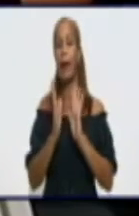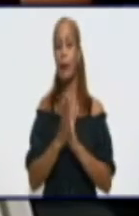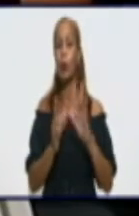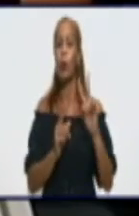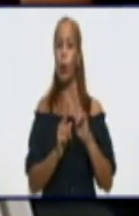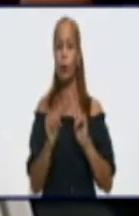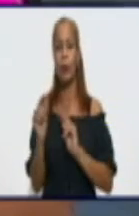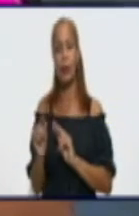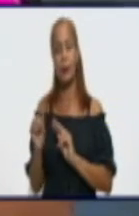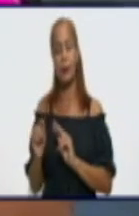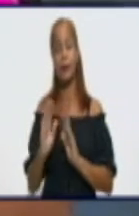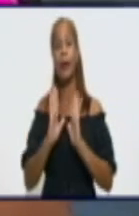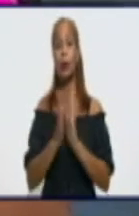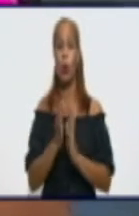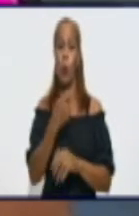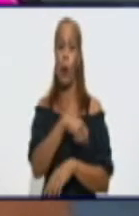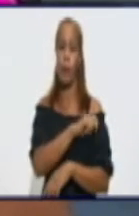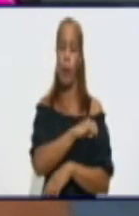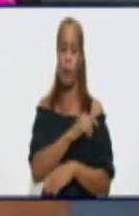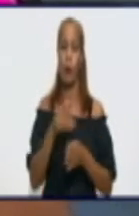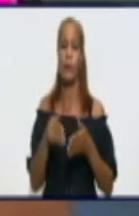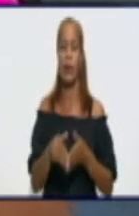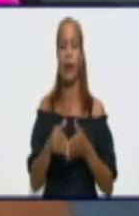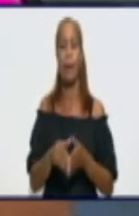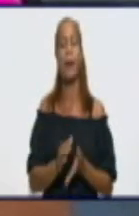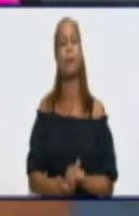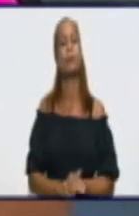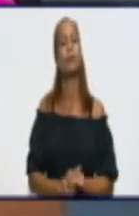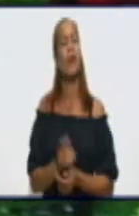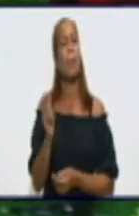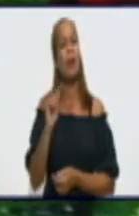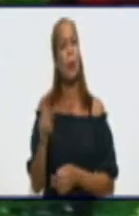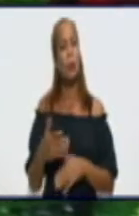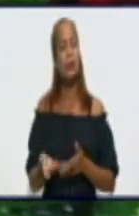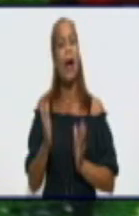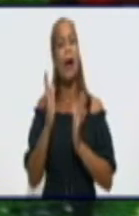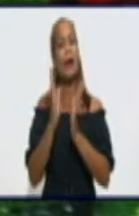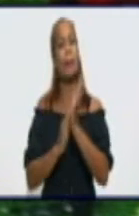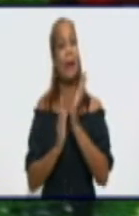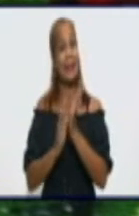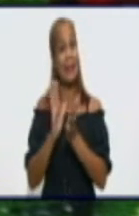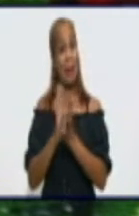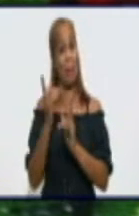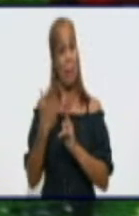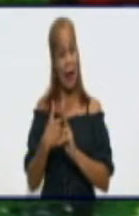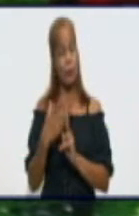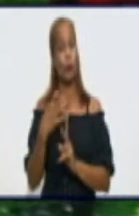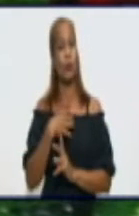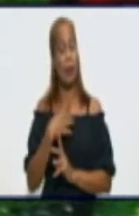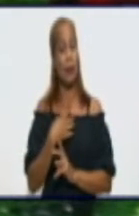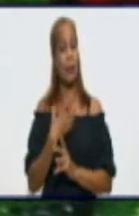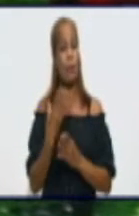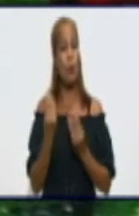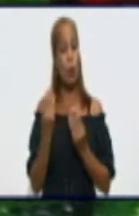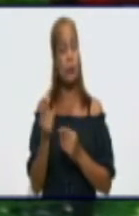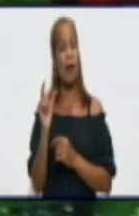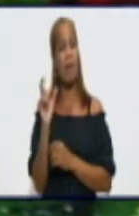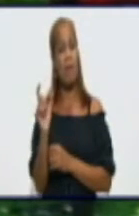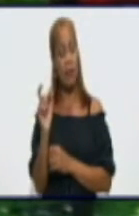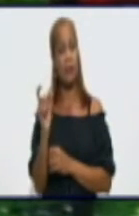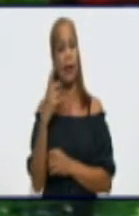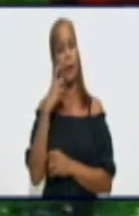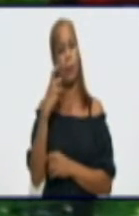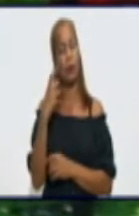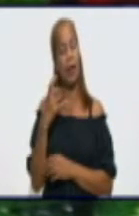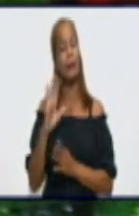la invitación a participar en el programa. El mes de mayo tiene fechas muy importantes, y si el segundo domingo de